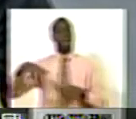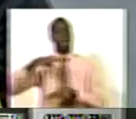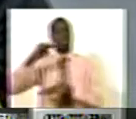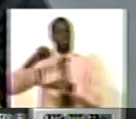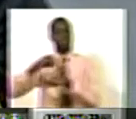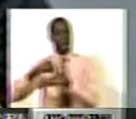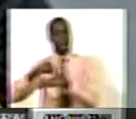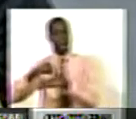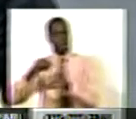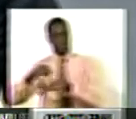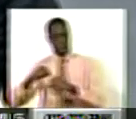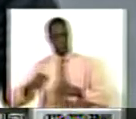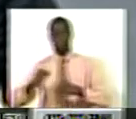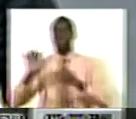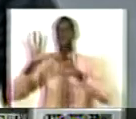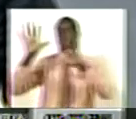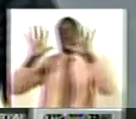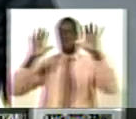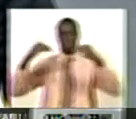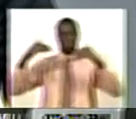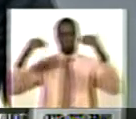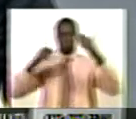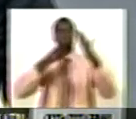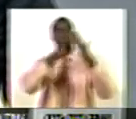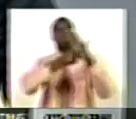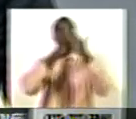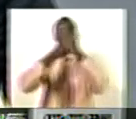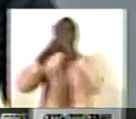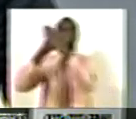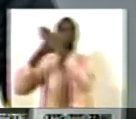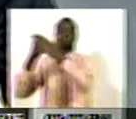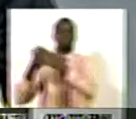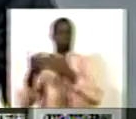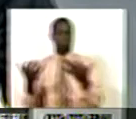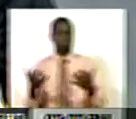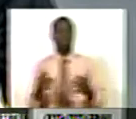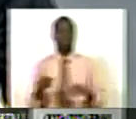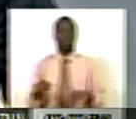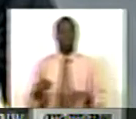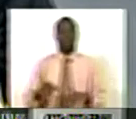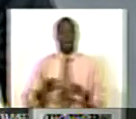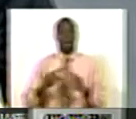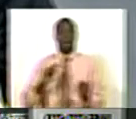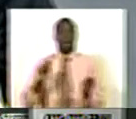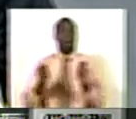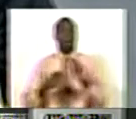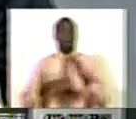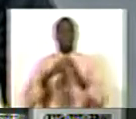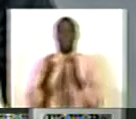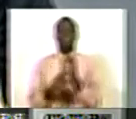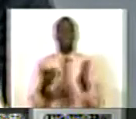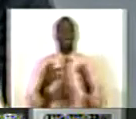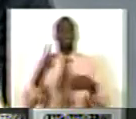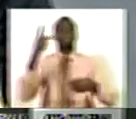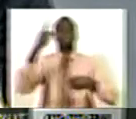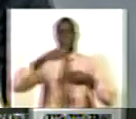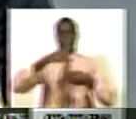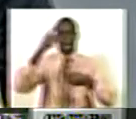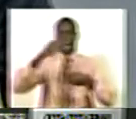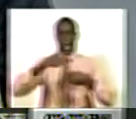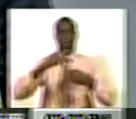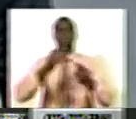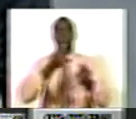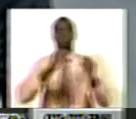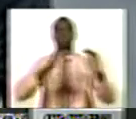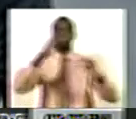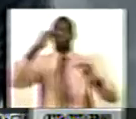materia internacional, que es el esfuerzo completo por reajustar los precios de la OPEP, por construir un